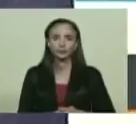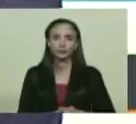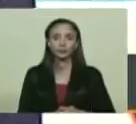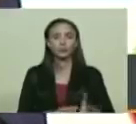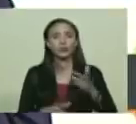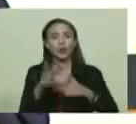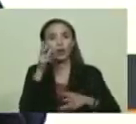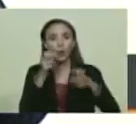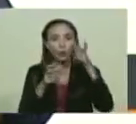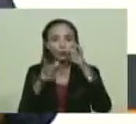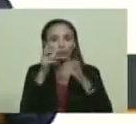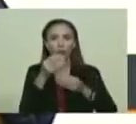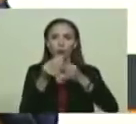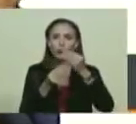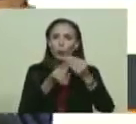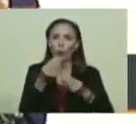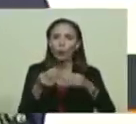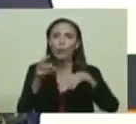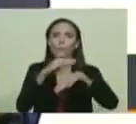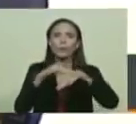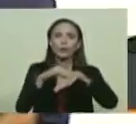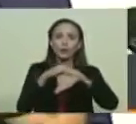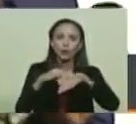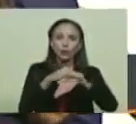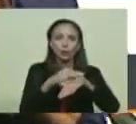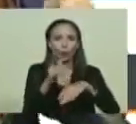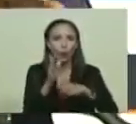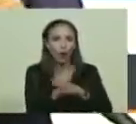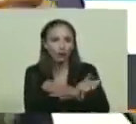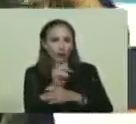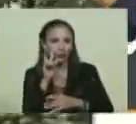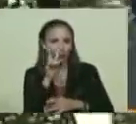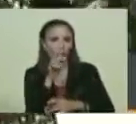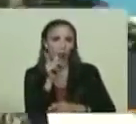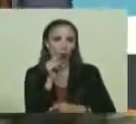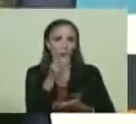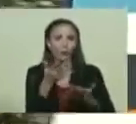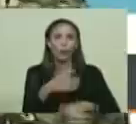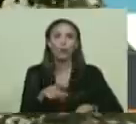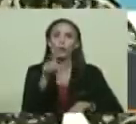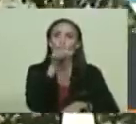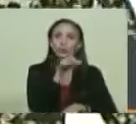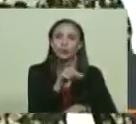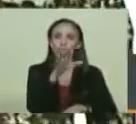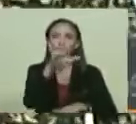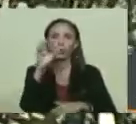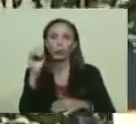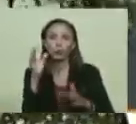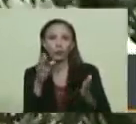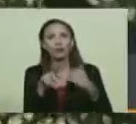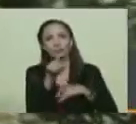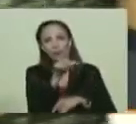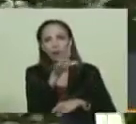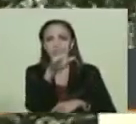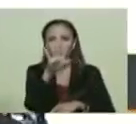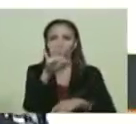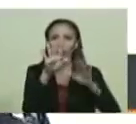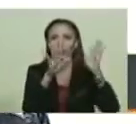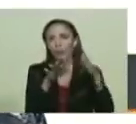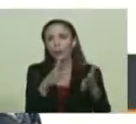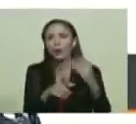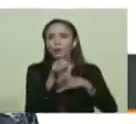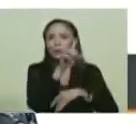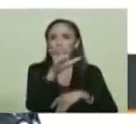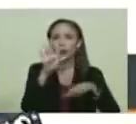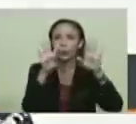Escuchaban las palabras del ministro Néstor Reverol, quien daba cuenta que más de 159.000 hombres y mujeres se han formado para la seguridad